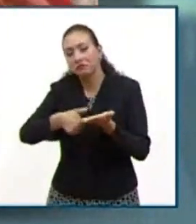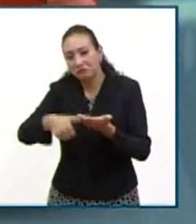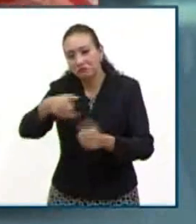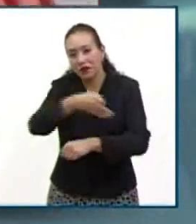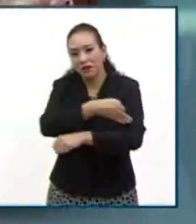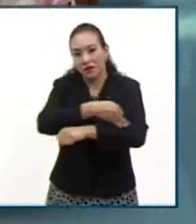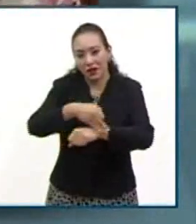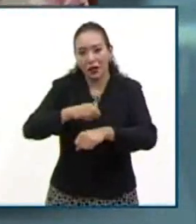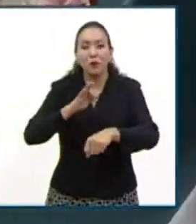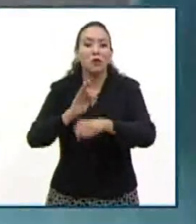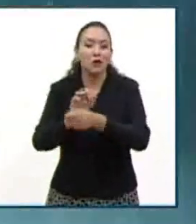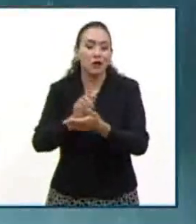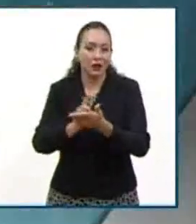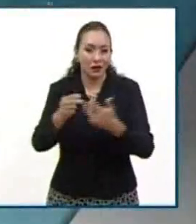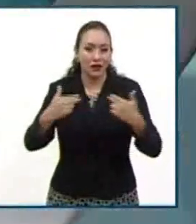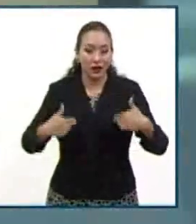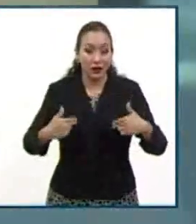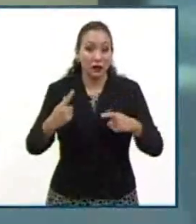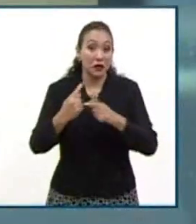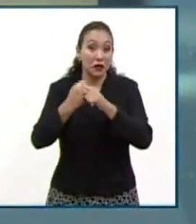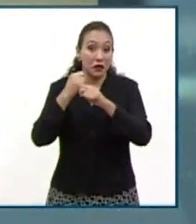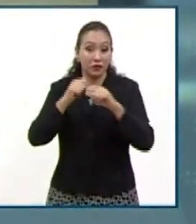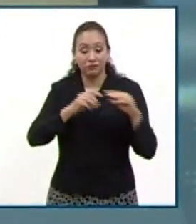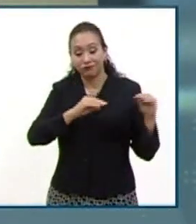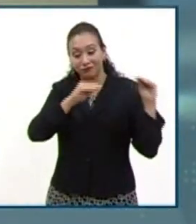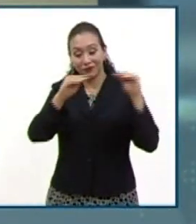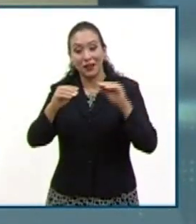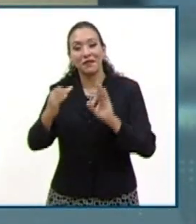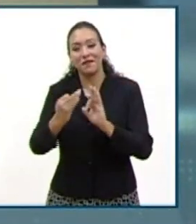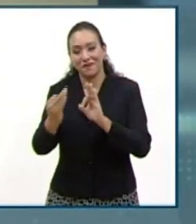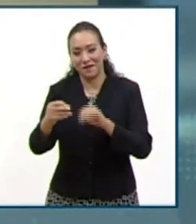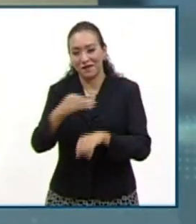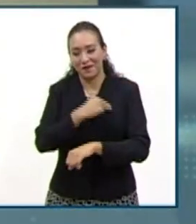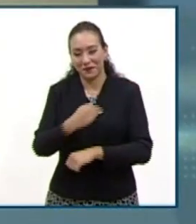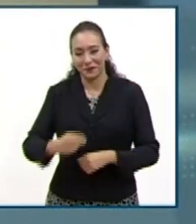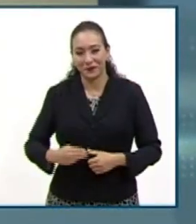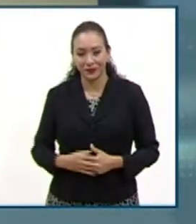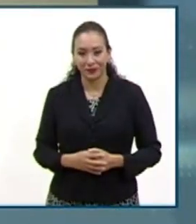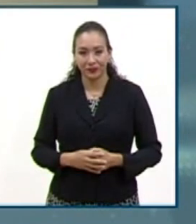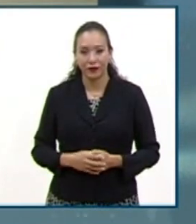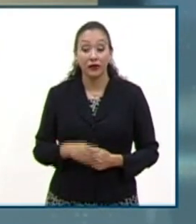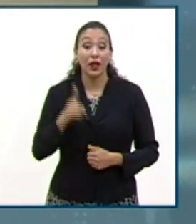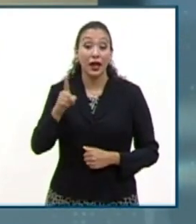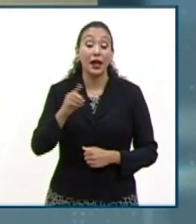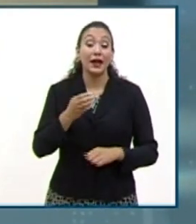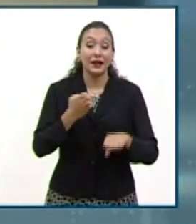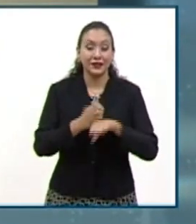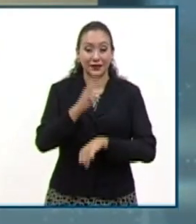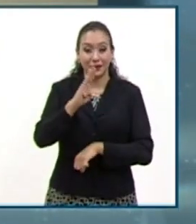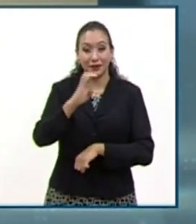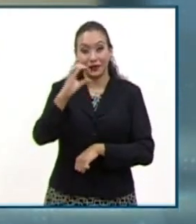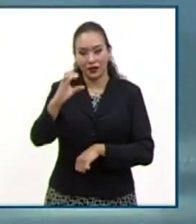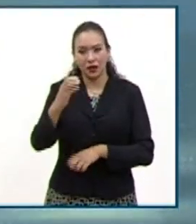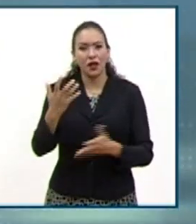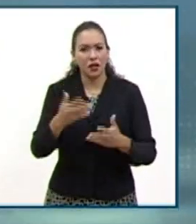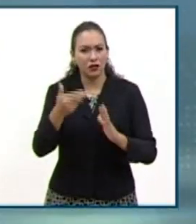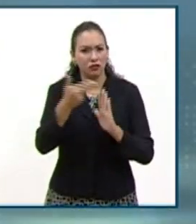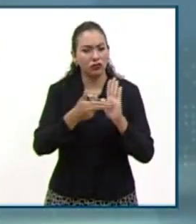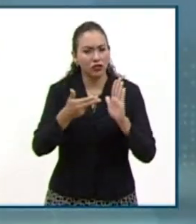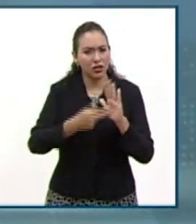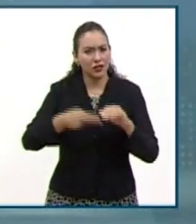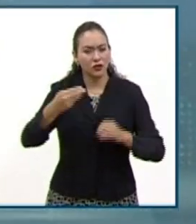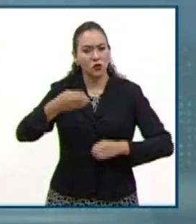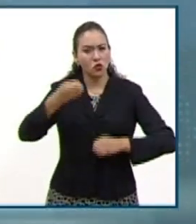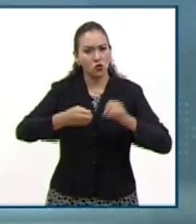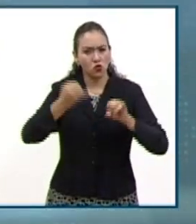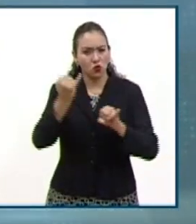de amparo y más. El Poder Judicial de Baja California concluyó el taller de justicia digital impartido